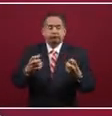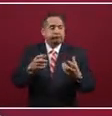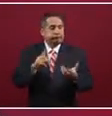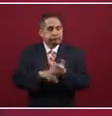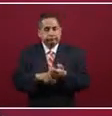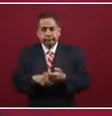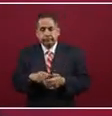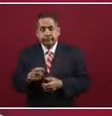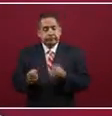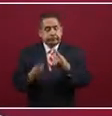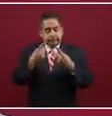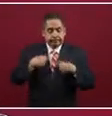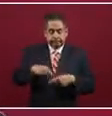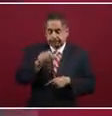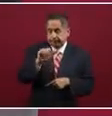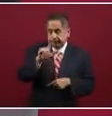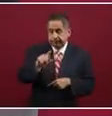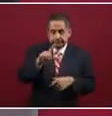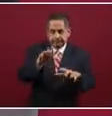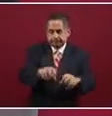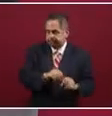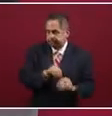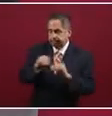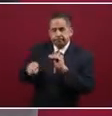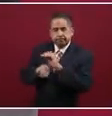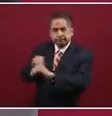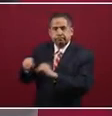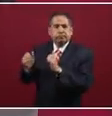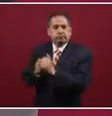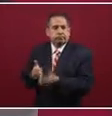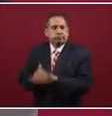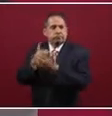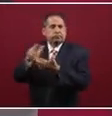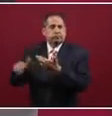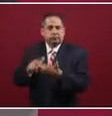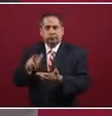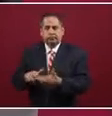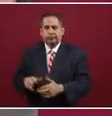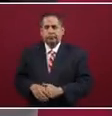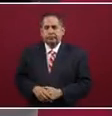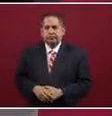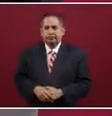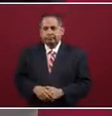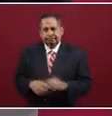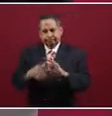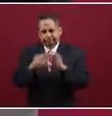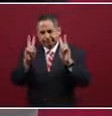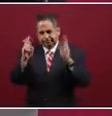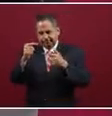de solicitantes de asilo bajo una perspectiva regional. Bueno, es